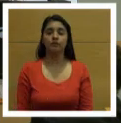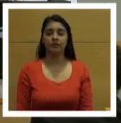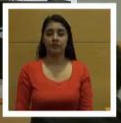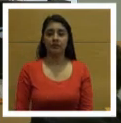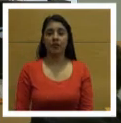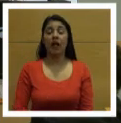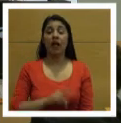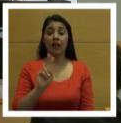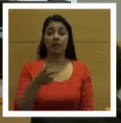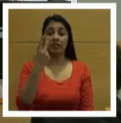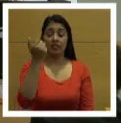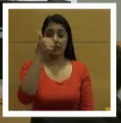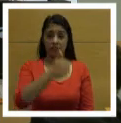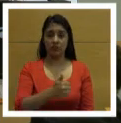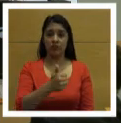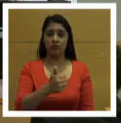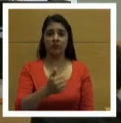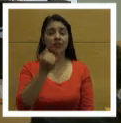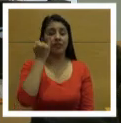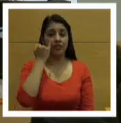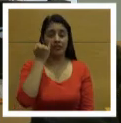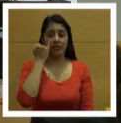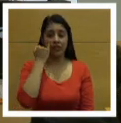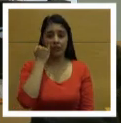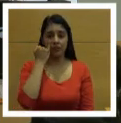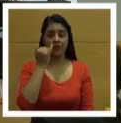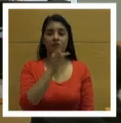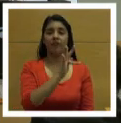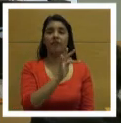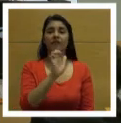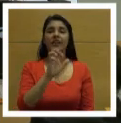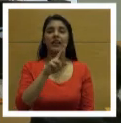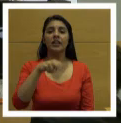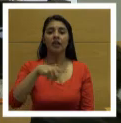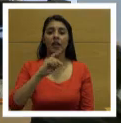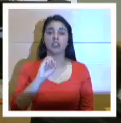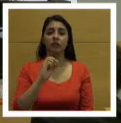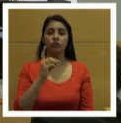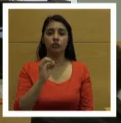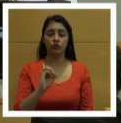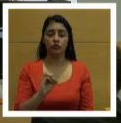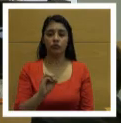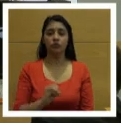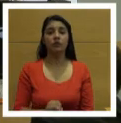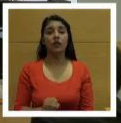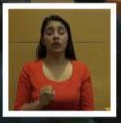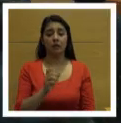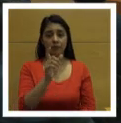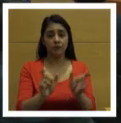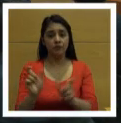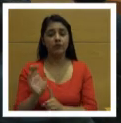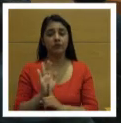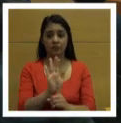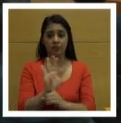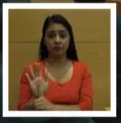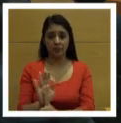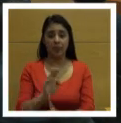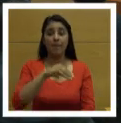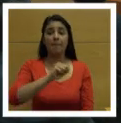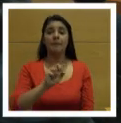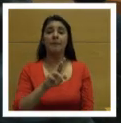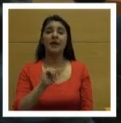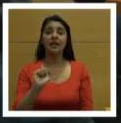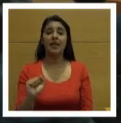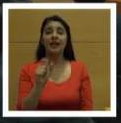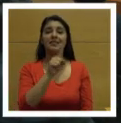de INACAP, sede de Puerto Montt, don Fernando Monraz Álvarez. Señores expositores, doña María Soledad Santana